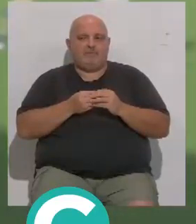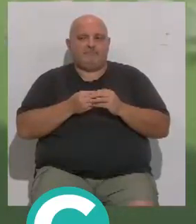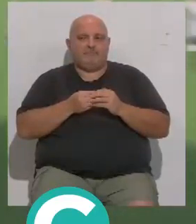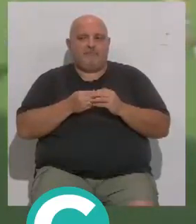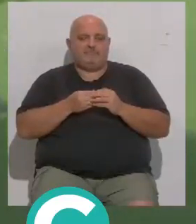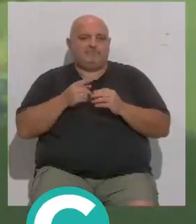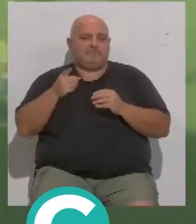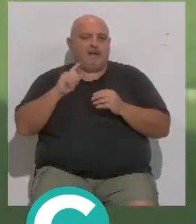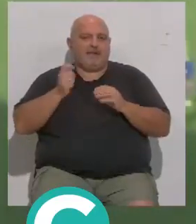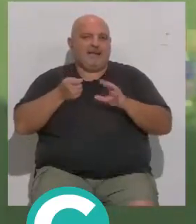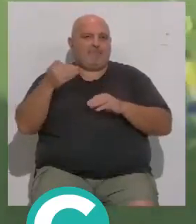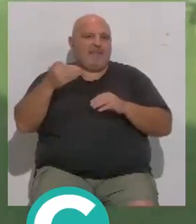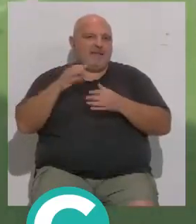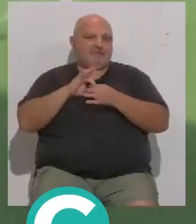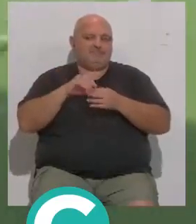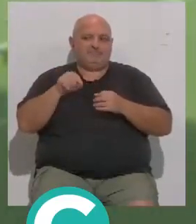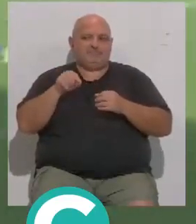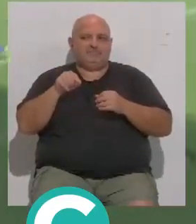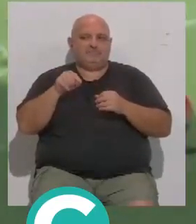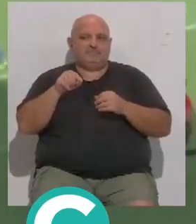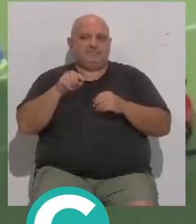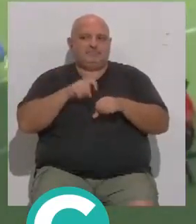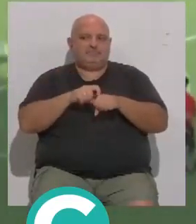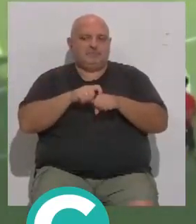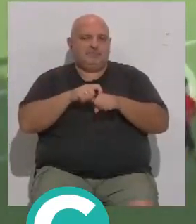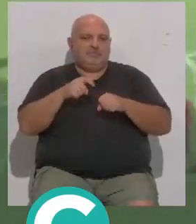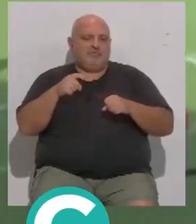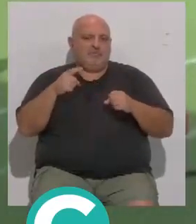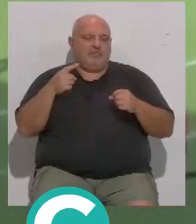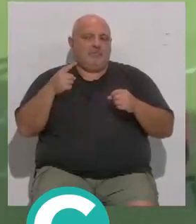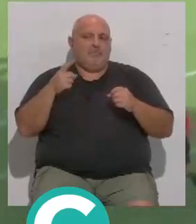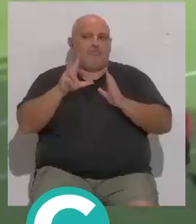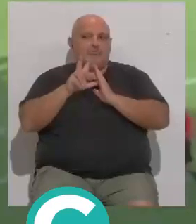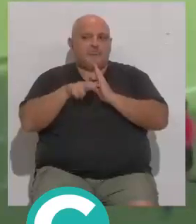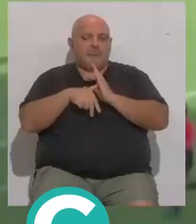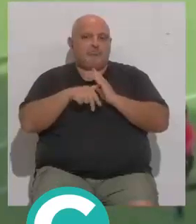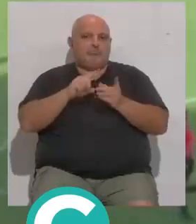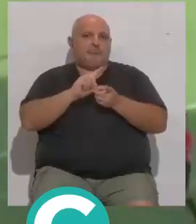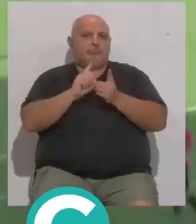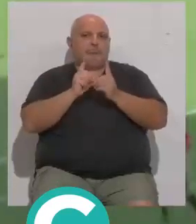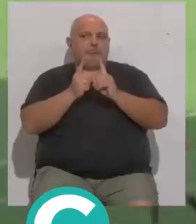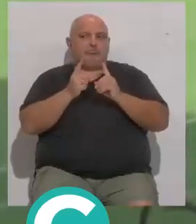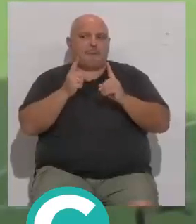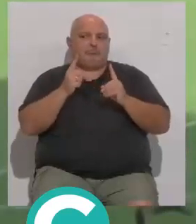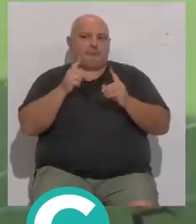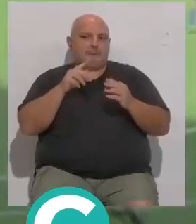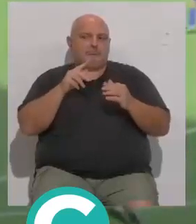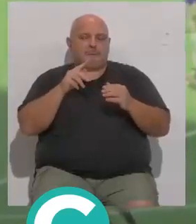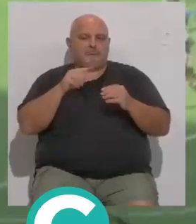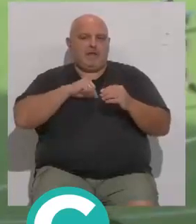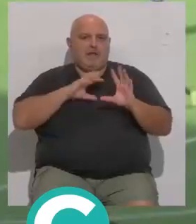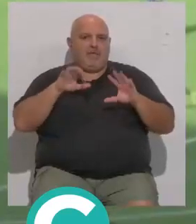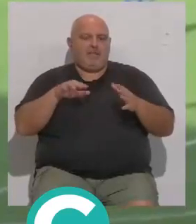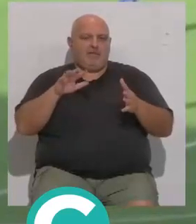el Cartagena B se pusiera por delante en el marcador, pero supieron reaccionar bastante bien. Un